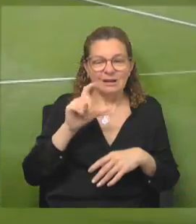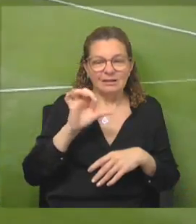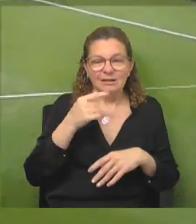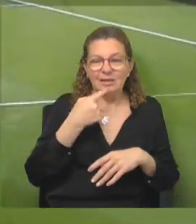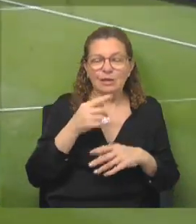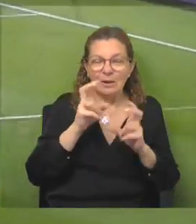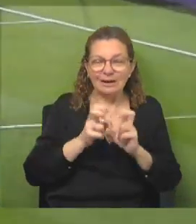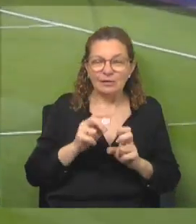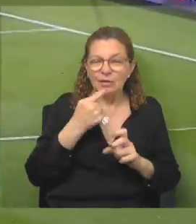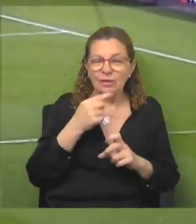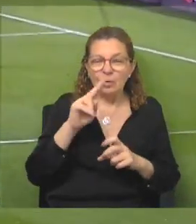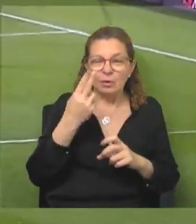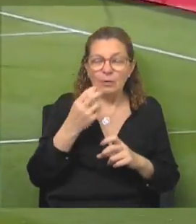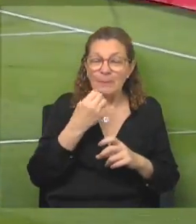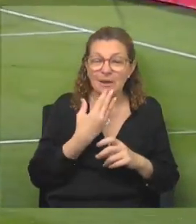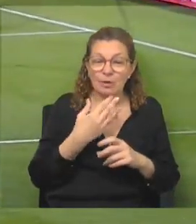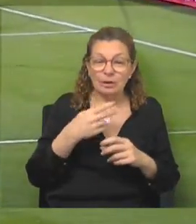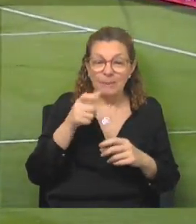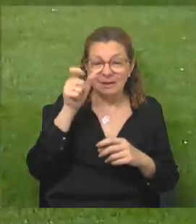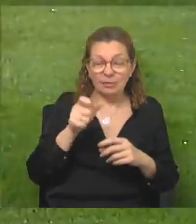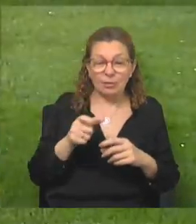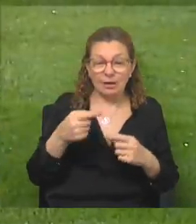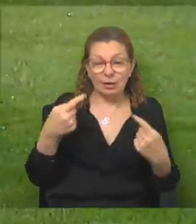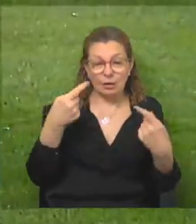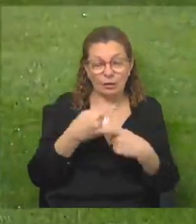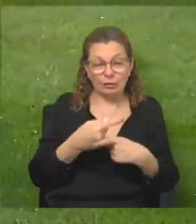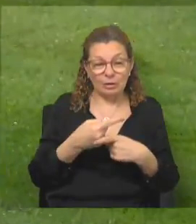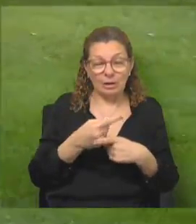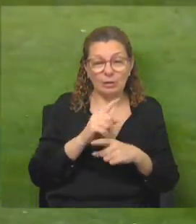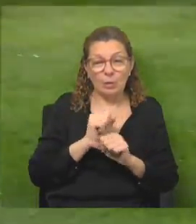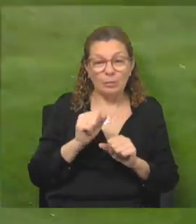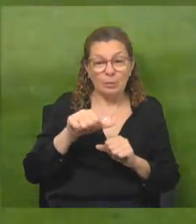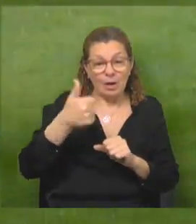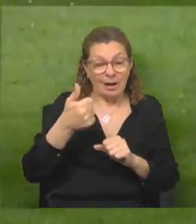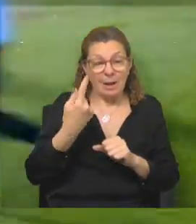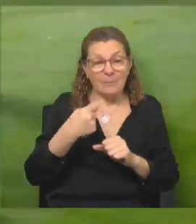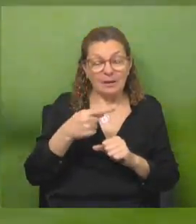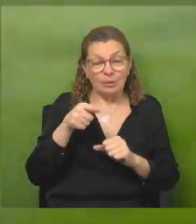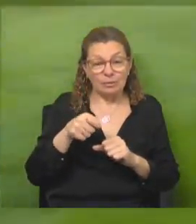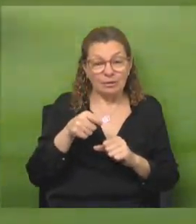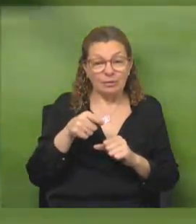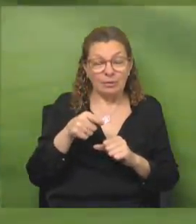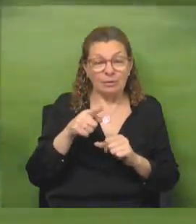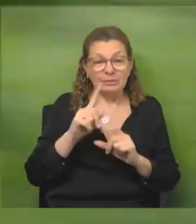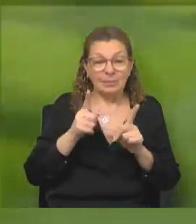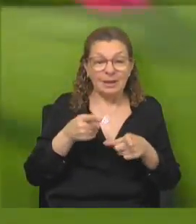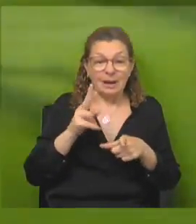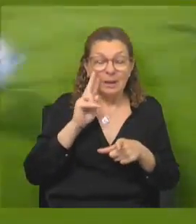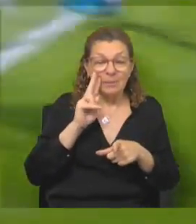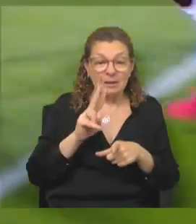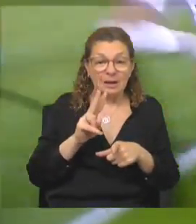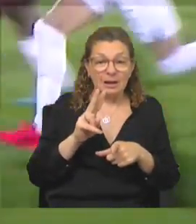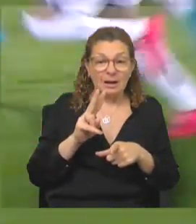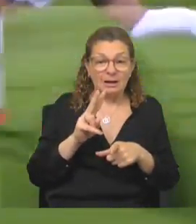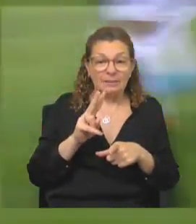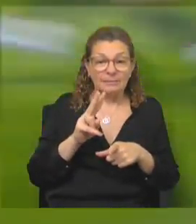resultado y dijo que Uruguay tiene mejores jugadores que los rivales a los que no le pudimos ganar y cuando eso pasa hay que mirar al que